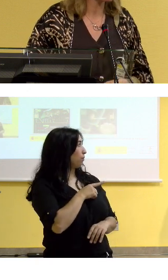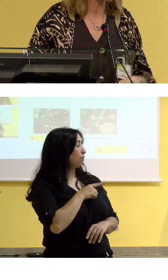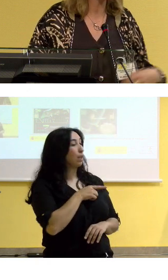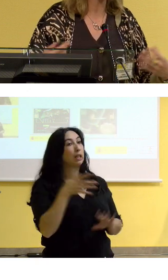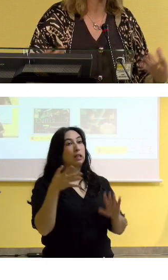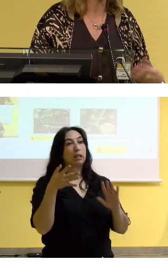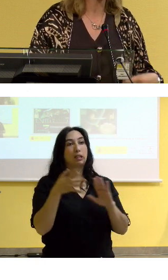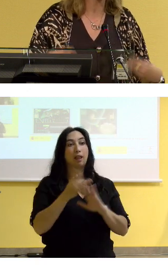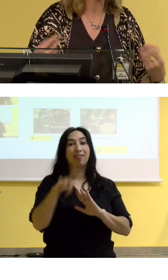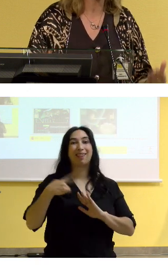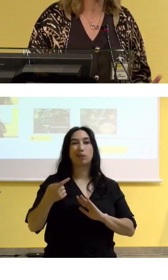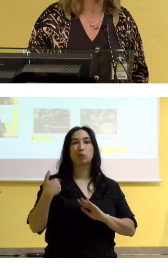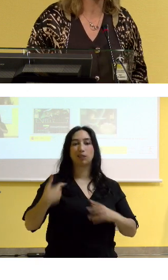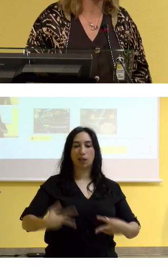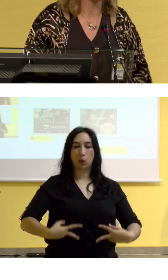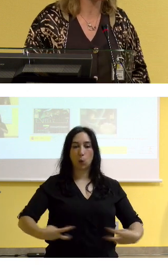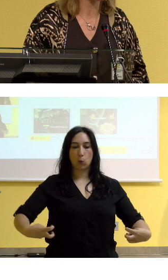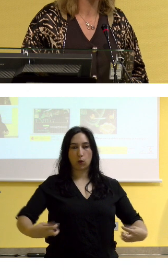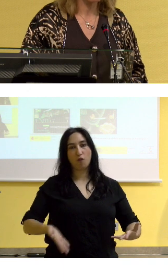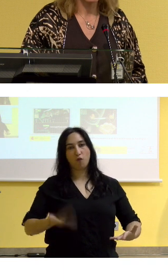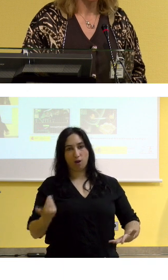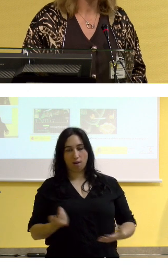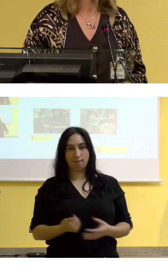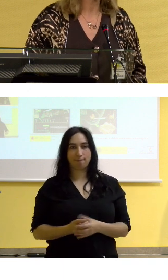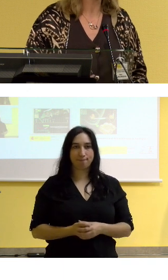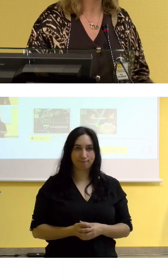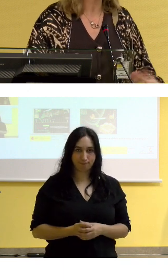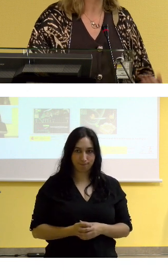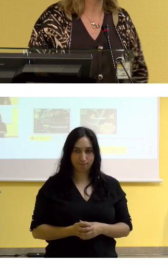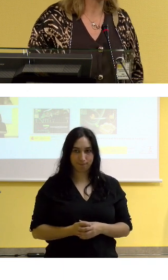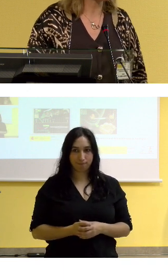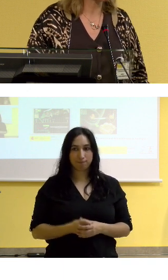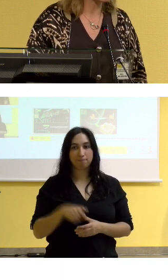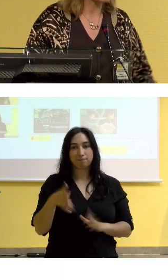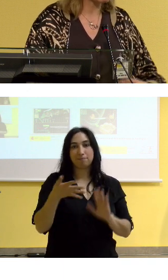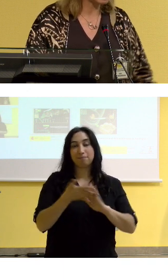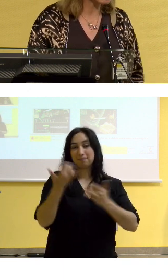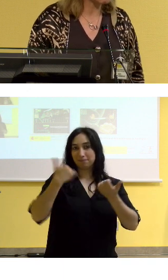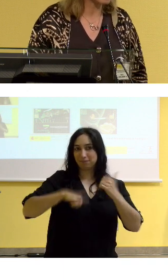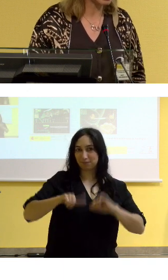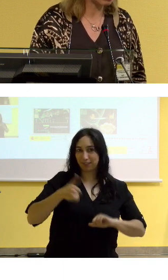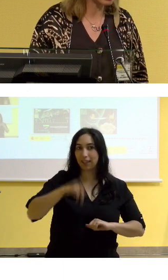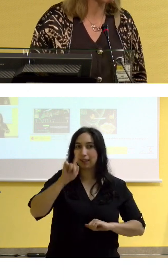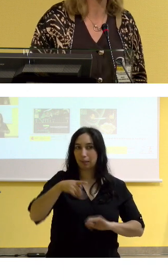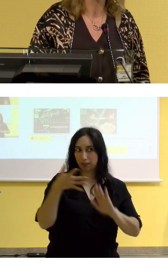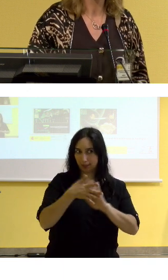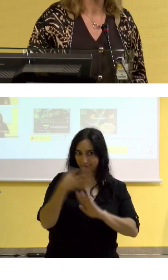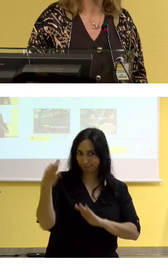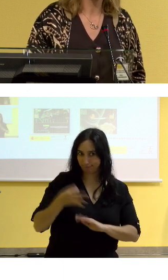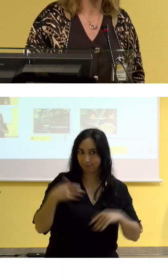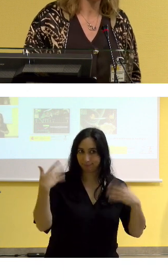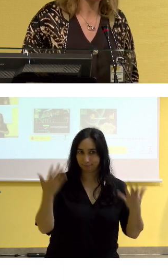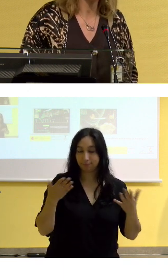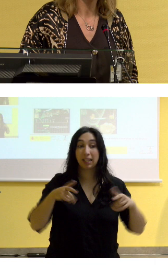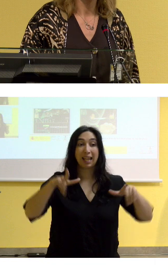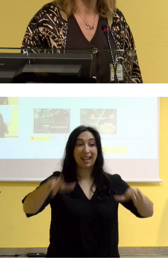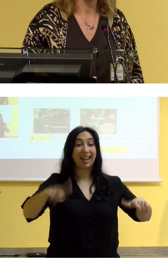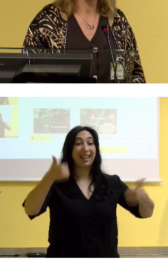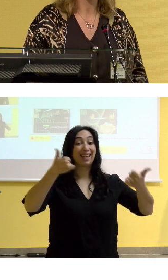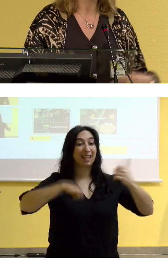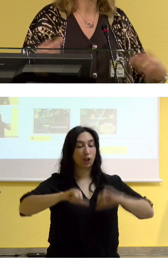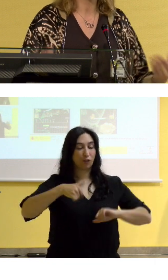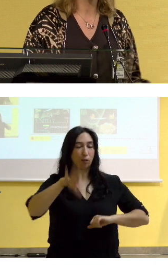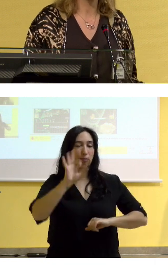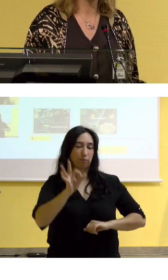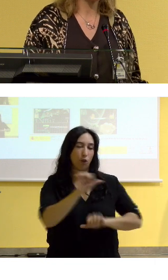lo que se hace es la extracción de esos ovocitos. Esto supone un quirófano, que también hay que explicarlo siempre. Es un quirófano, es verdad que